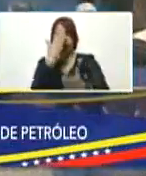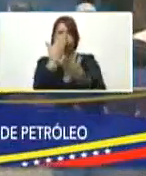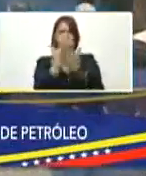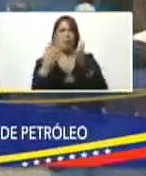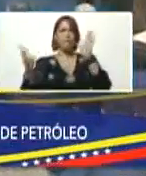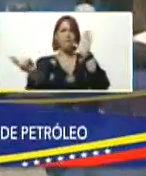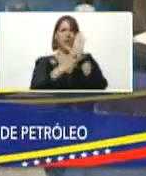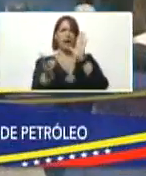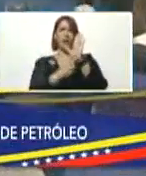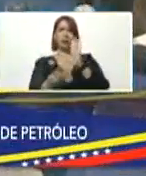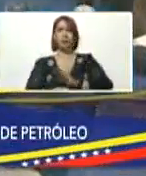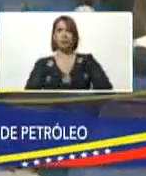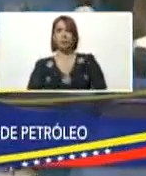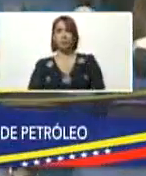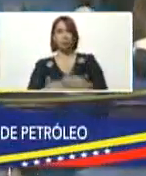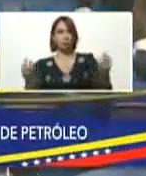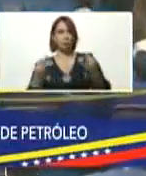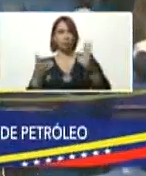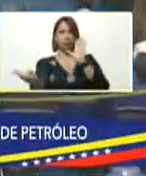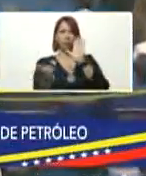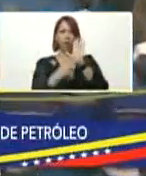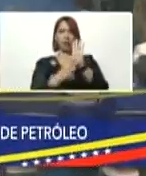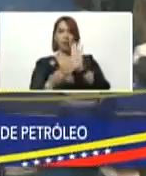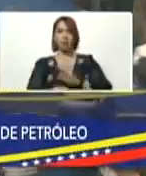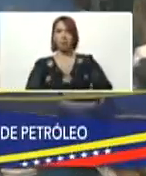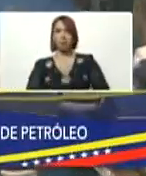verdad, siempre con la verdad.